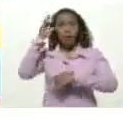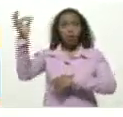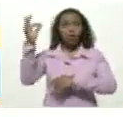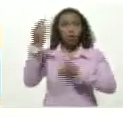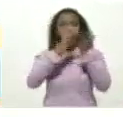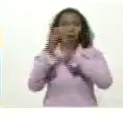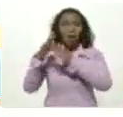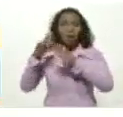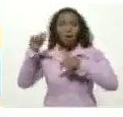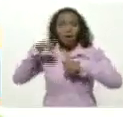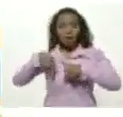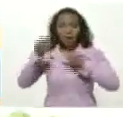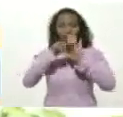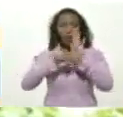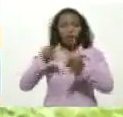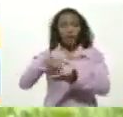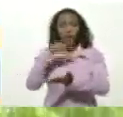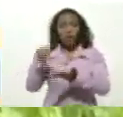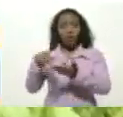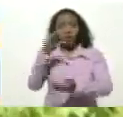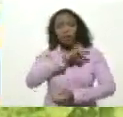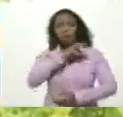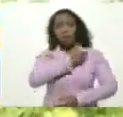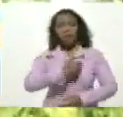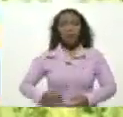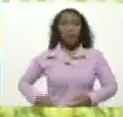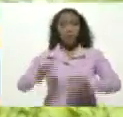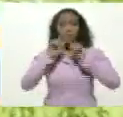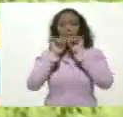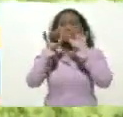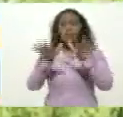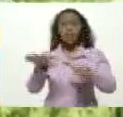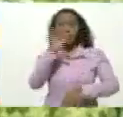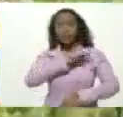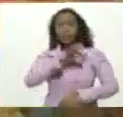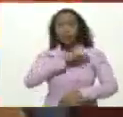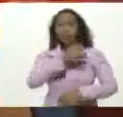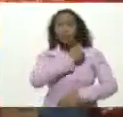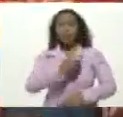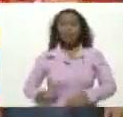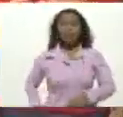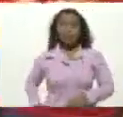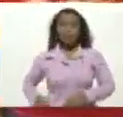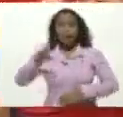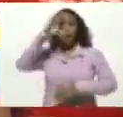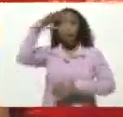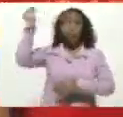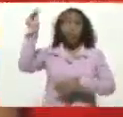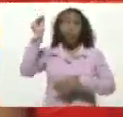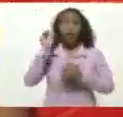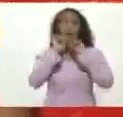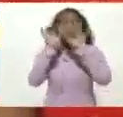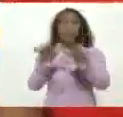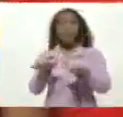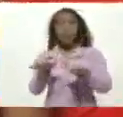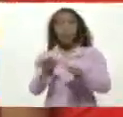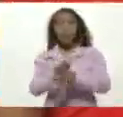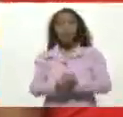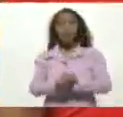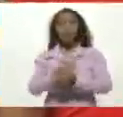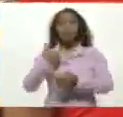comunales a nivel nacional, señor presidente. Bendiciones, señor presidente. Que Dios la bendiga, se